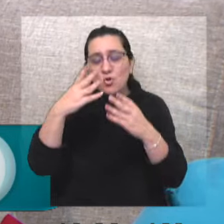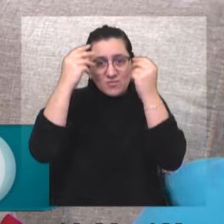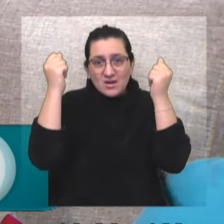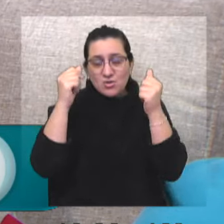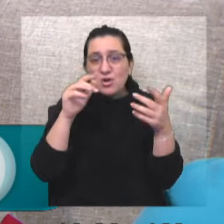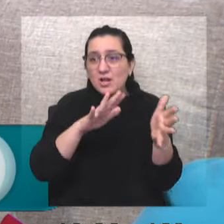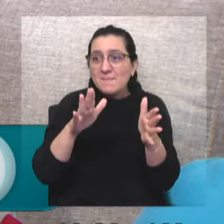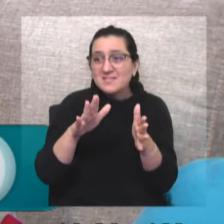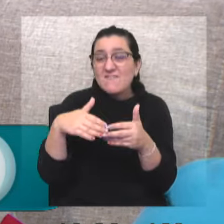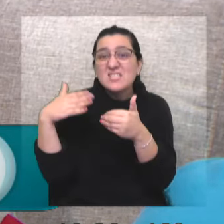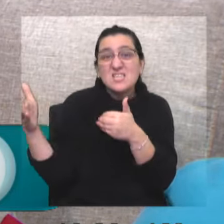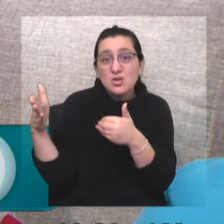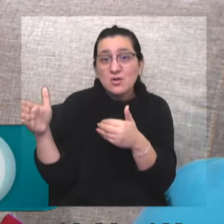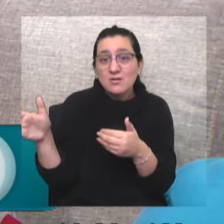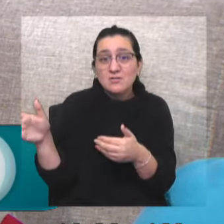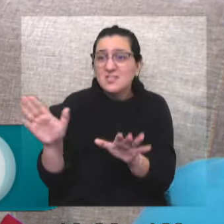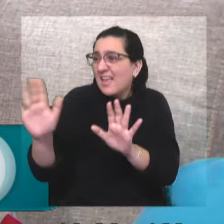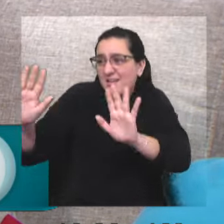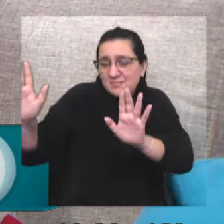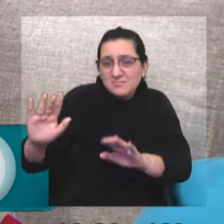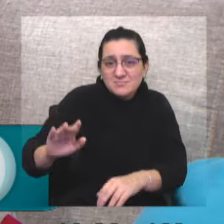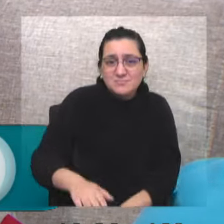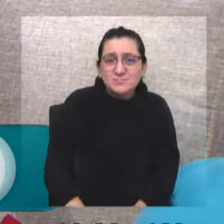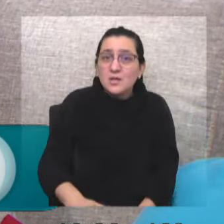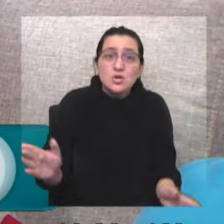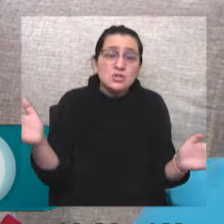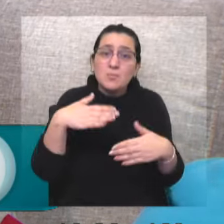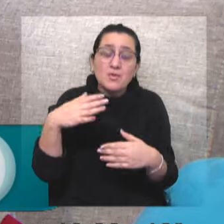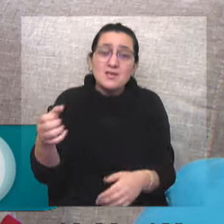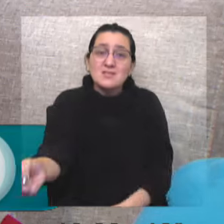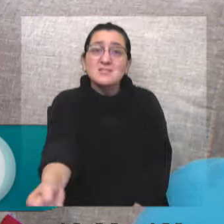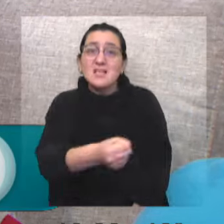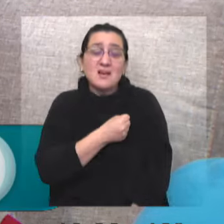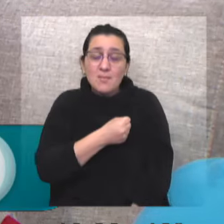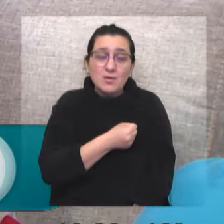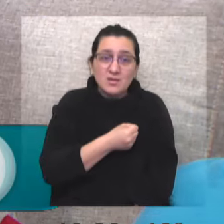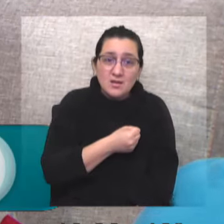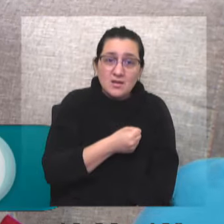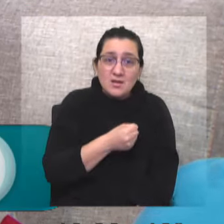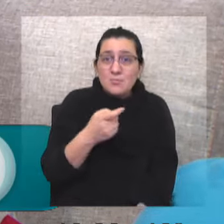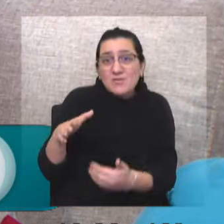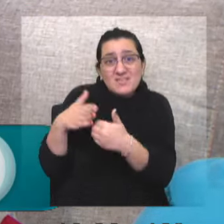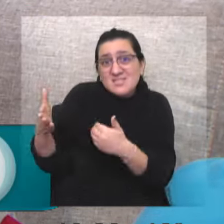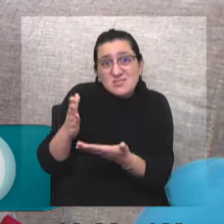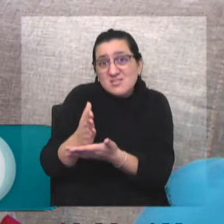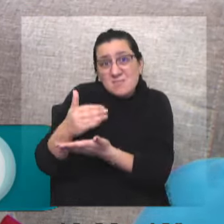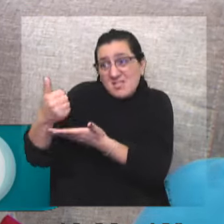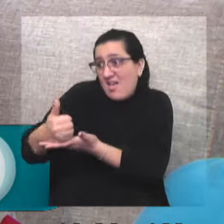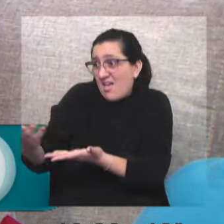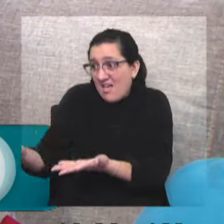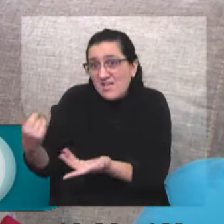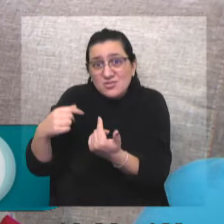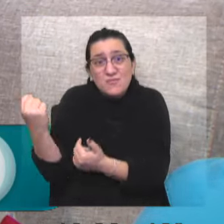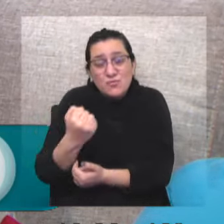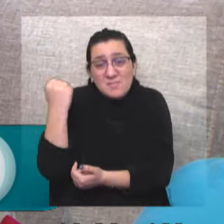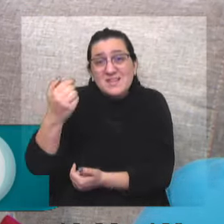vecino? ¿No? Es, ya está. No se puede cerrar la puerta. Aunque la cierres con tranca. Con, el vecino es el vecino y la vecina es la vecina. Y es fundamental